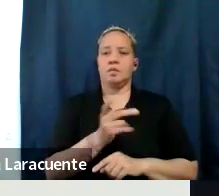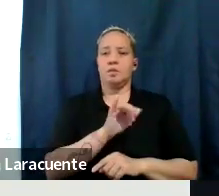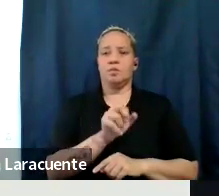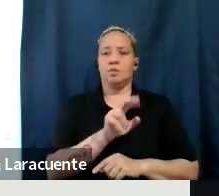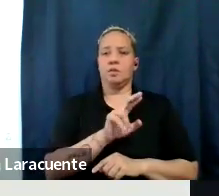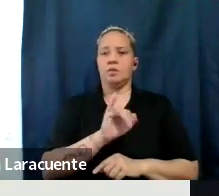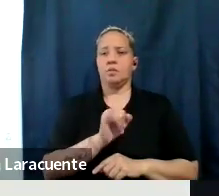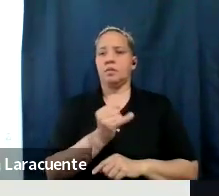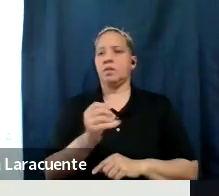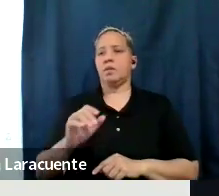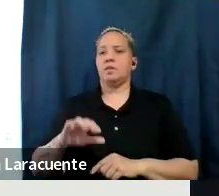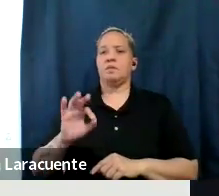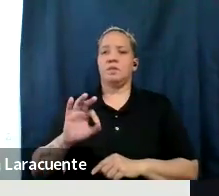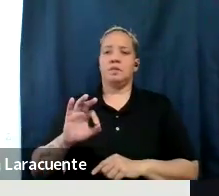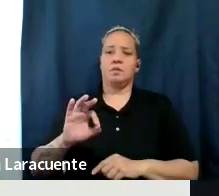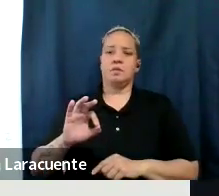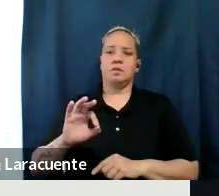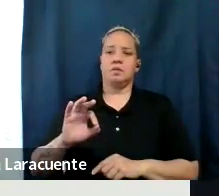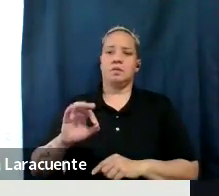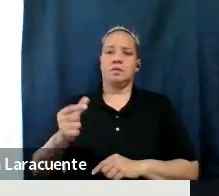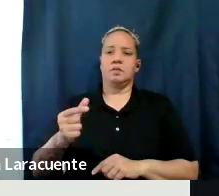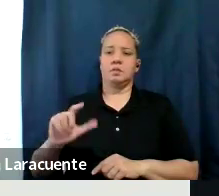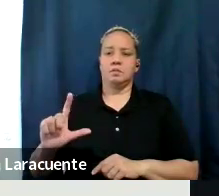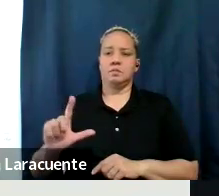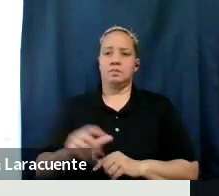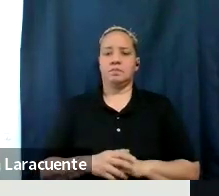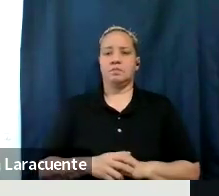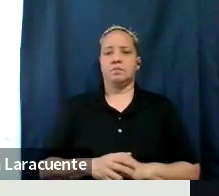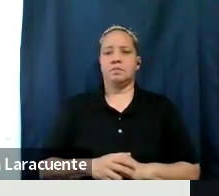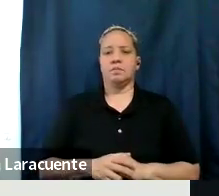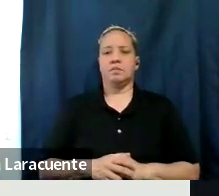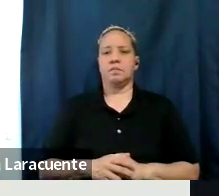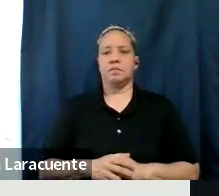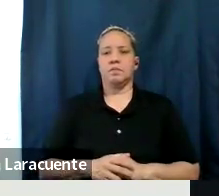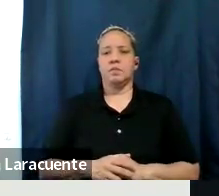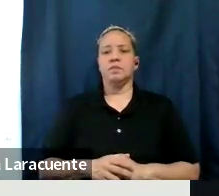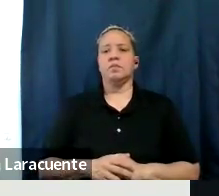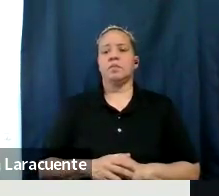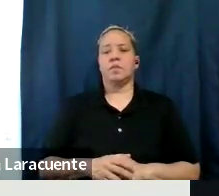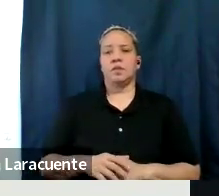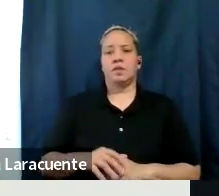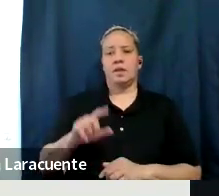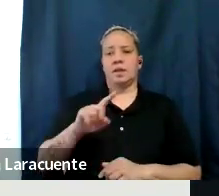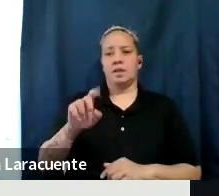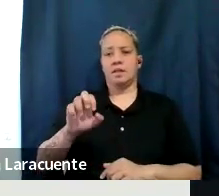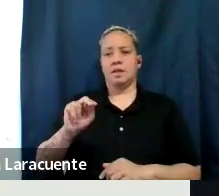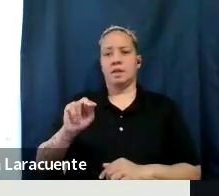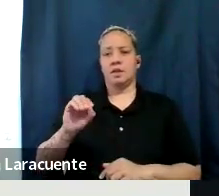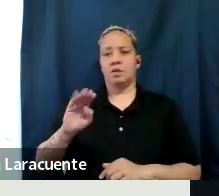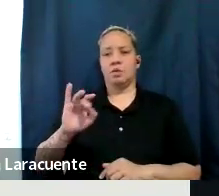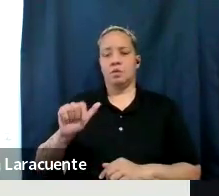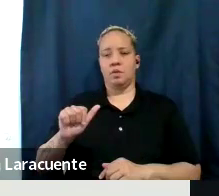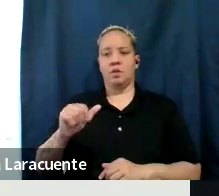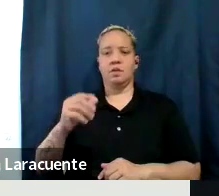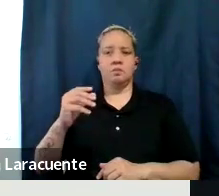y Federico García Lorca. Zenobia se tiene que volver a Madrid y Juan Ramón Jiménez